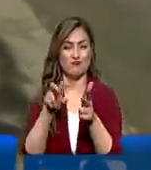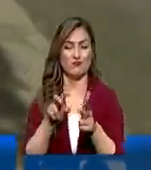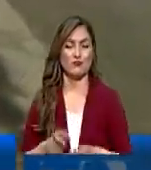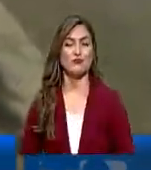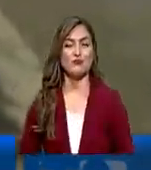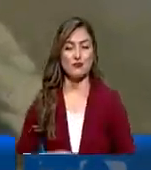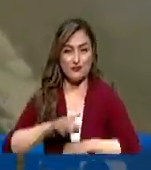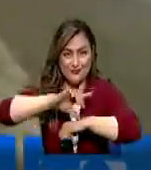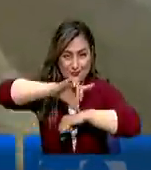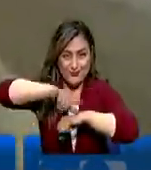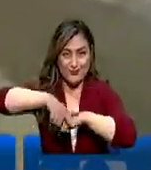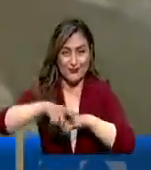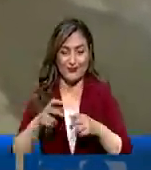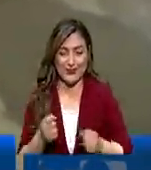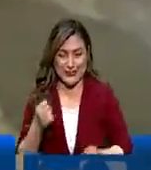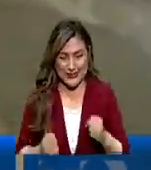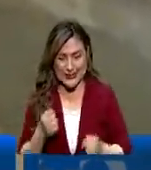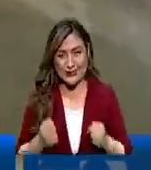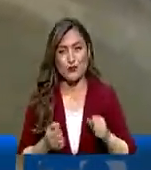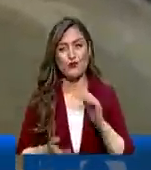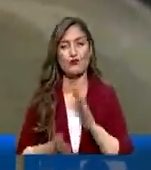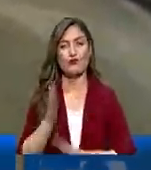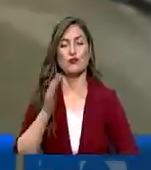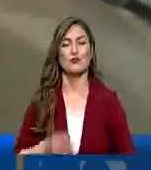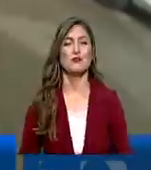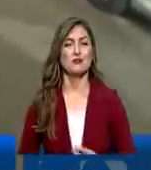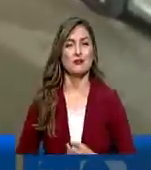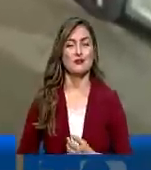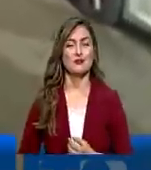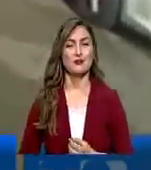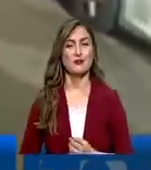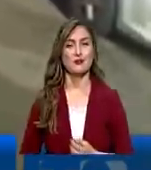de unos minutos bajan y se van corriendo.